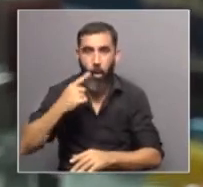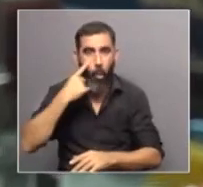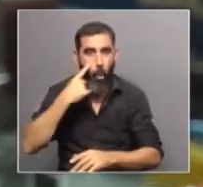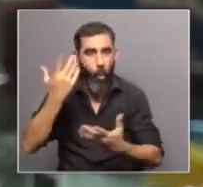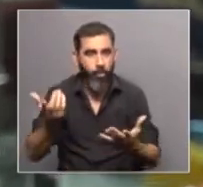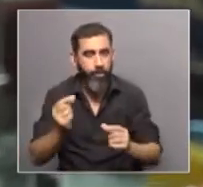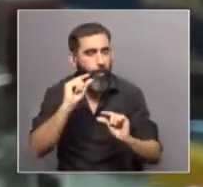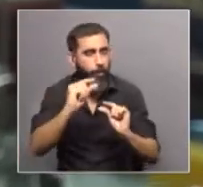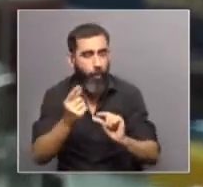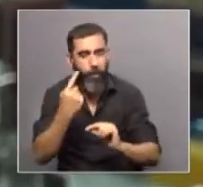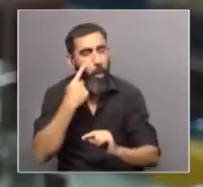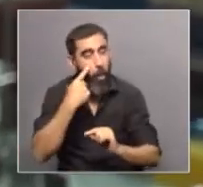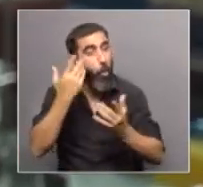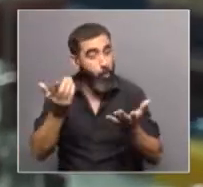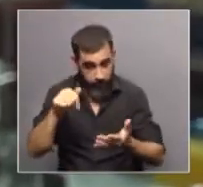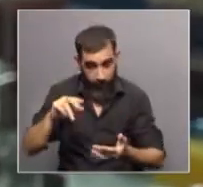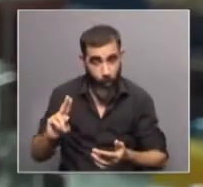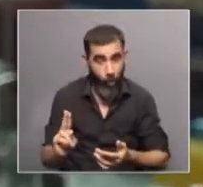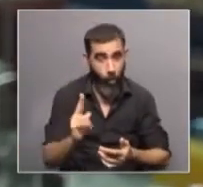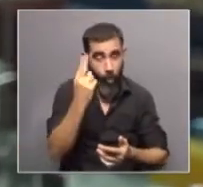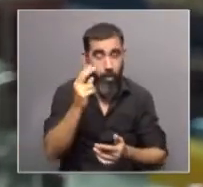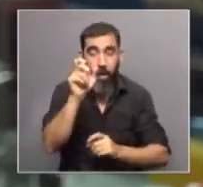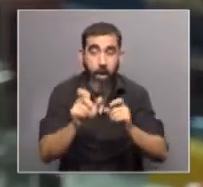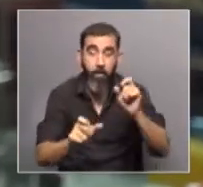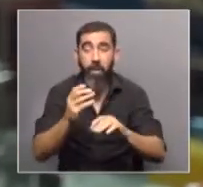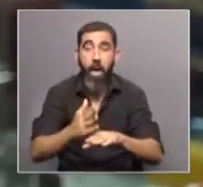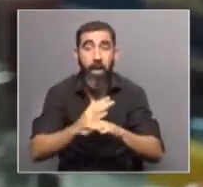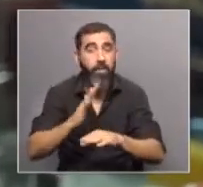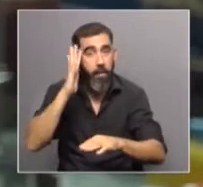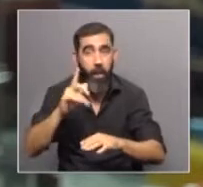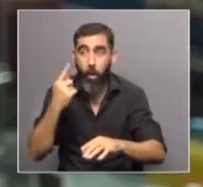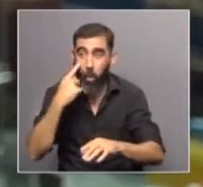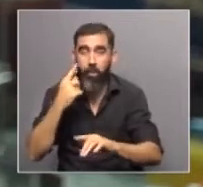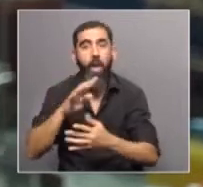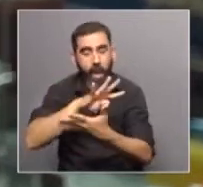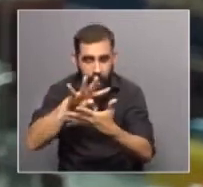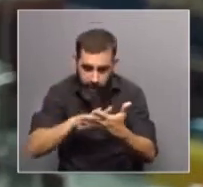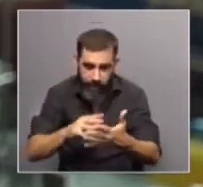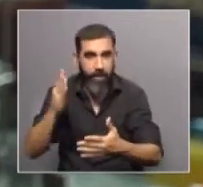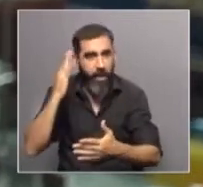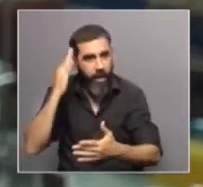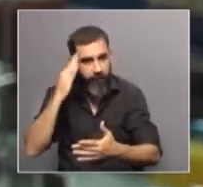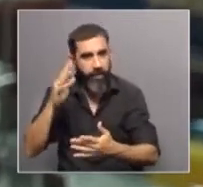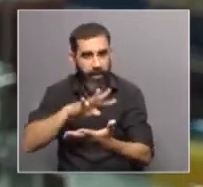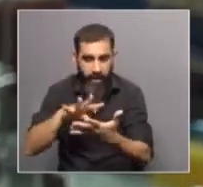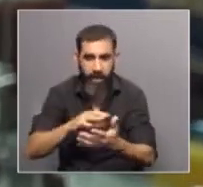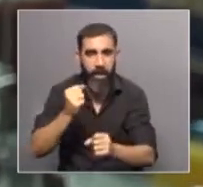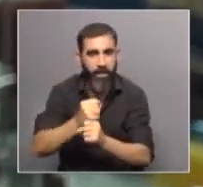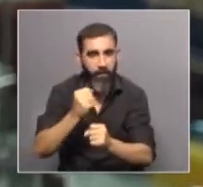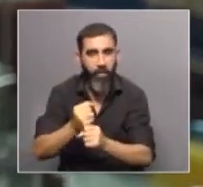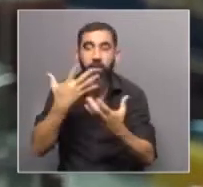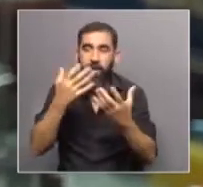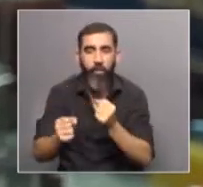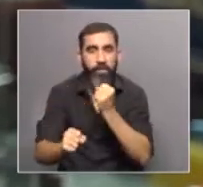aunque fueran poquitos, pero no importa, el pasar a existir para gente que dice: leí tu trabajo, me enteré de tu trabajo, qué bueno que está, quiero